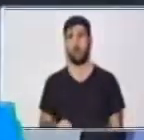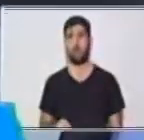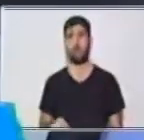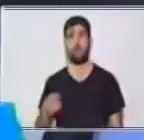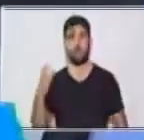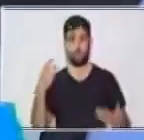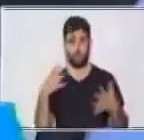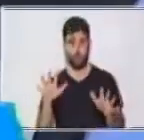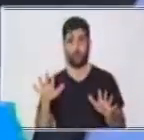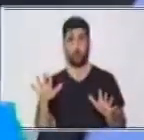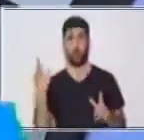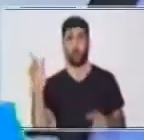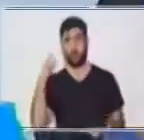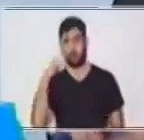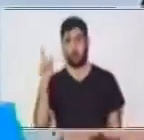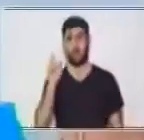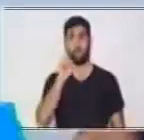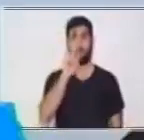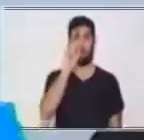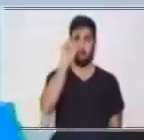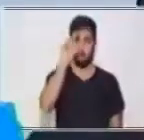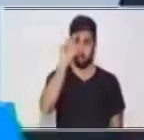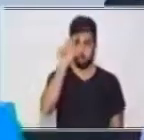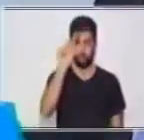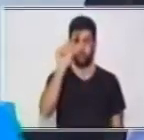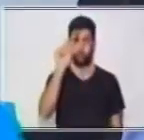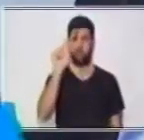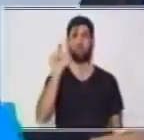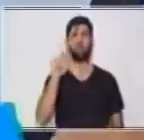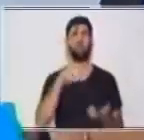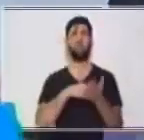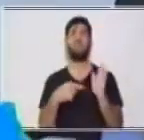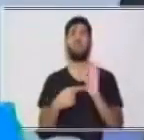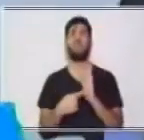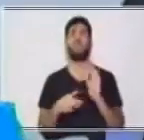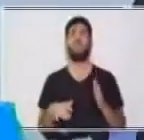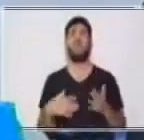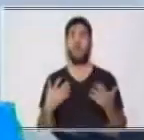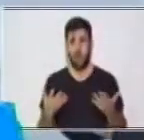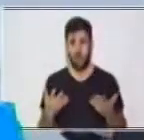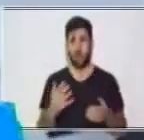Este punto en el espacio para nosotros representa